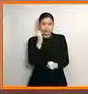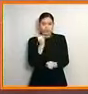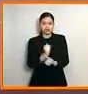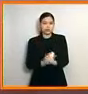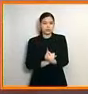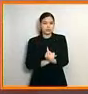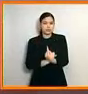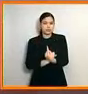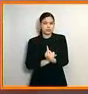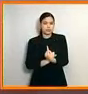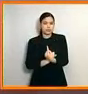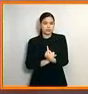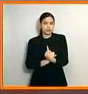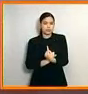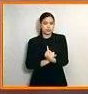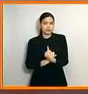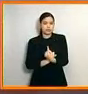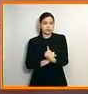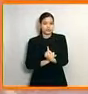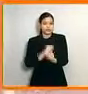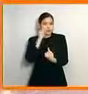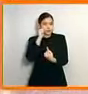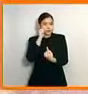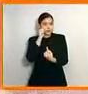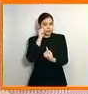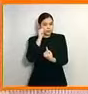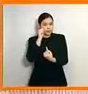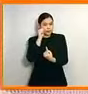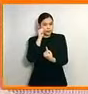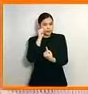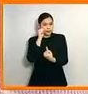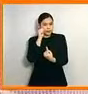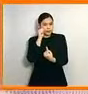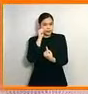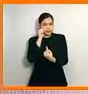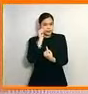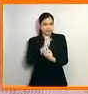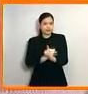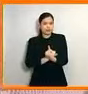número afortunado. Atentos porque el primer seleccionado es